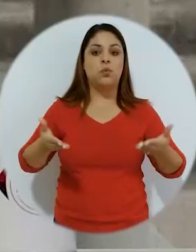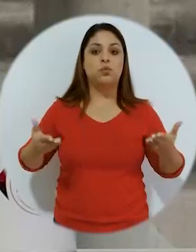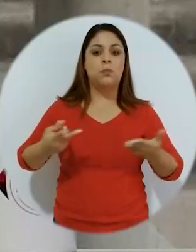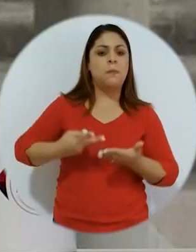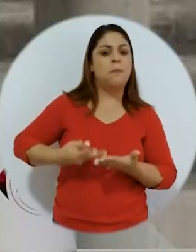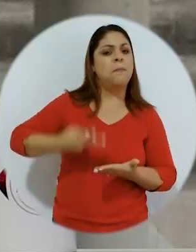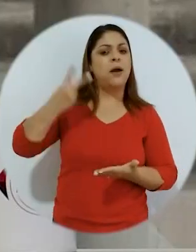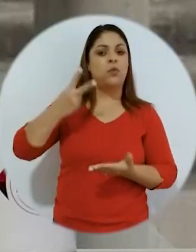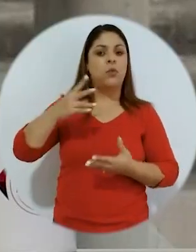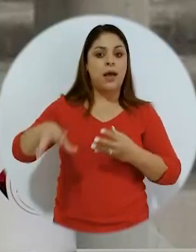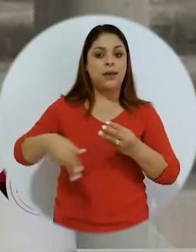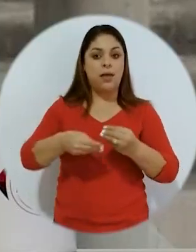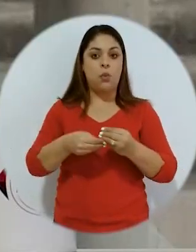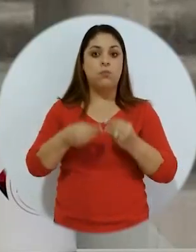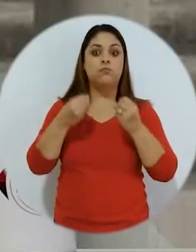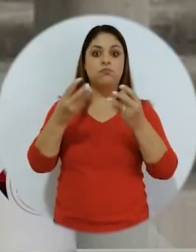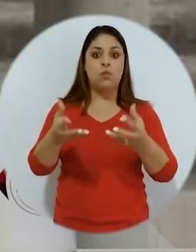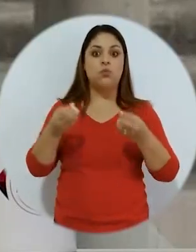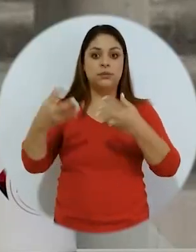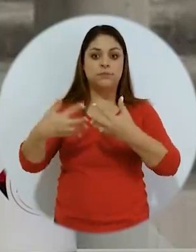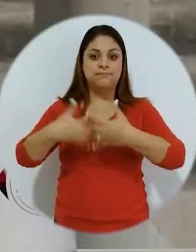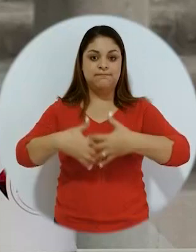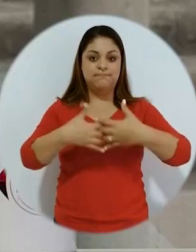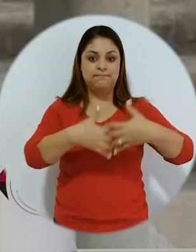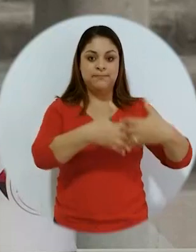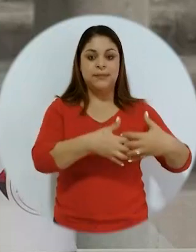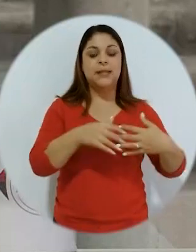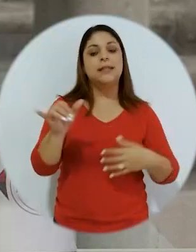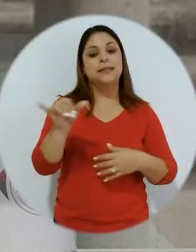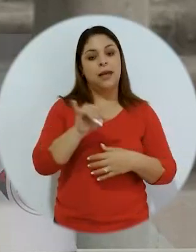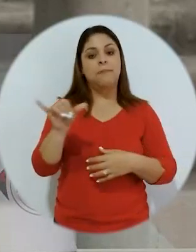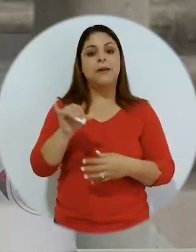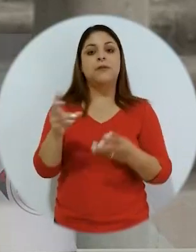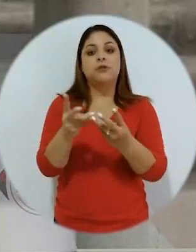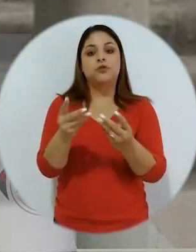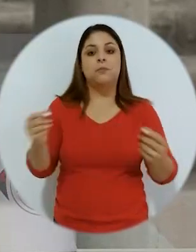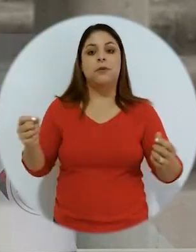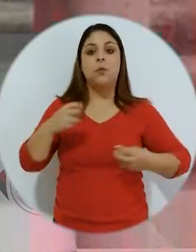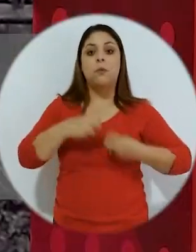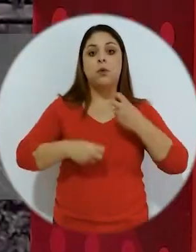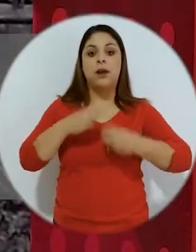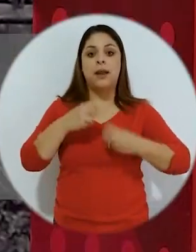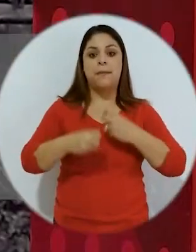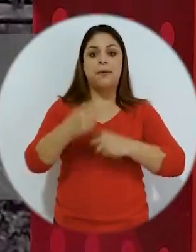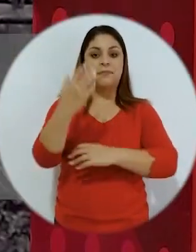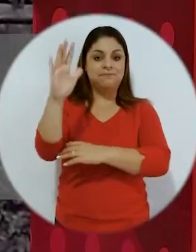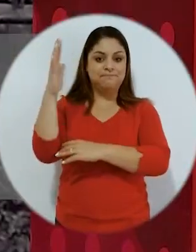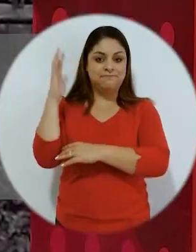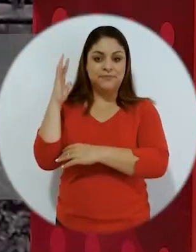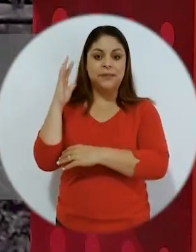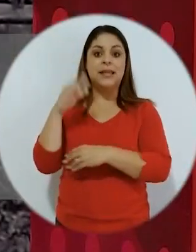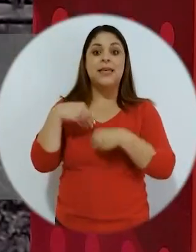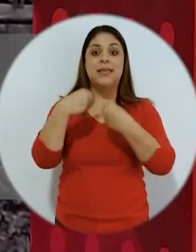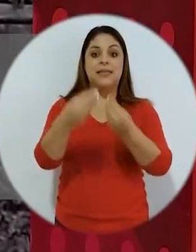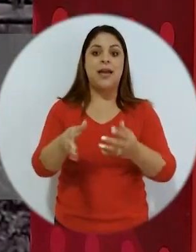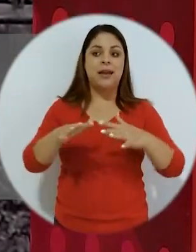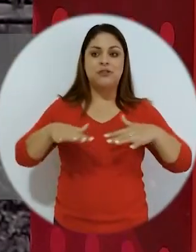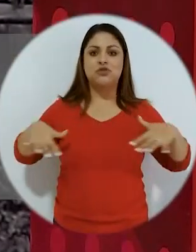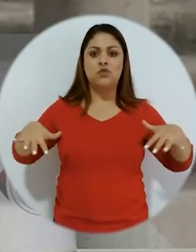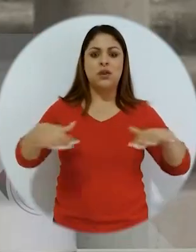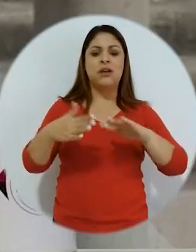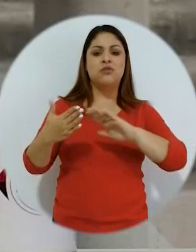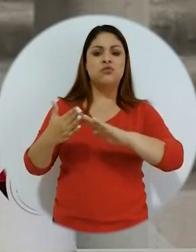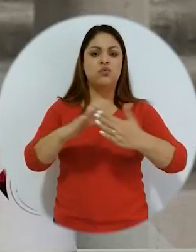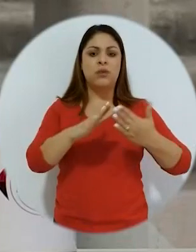valor agregado para múltiples industrias, a la vez que estamos resolviendo un problema ambiental. Entonces, estamos generando en las